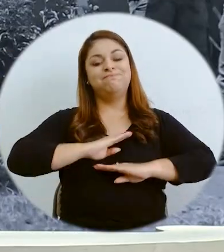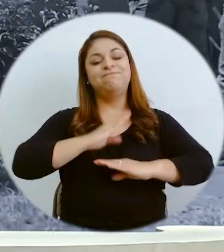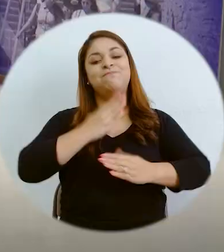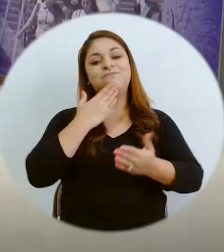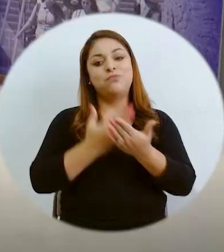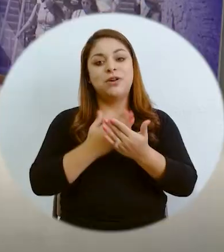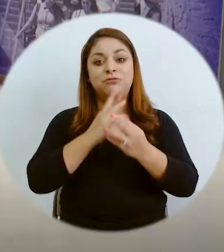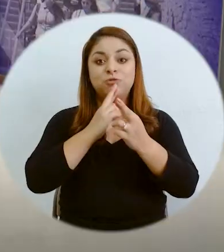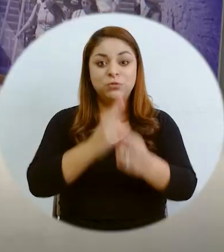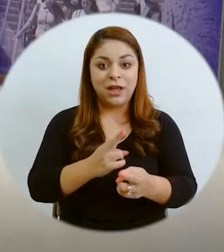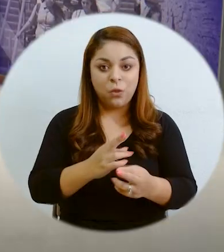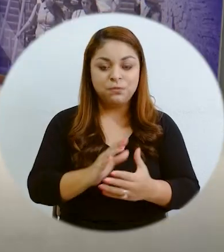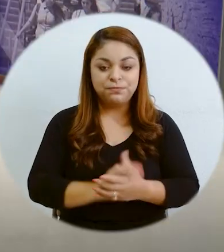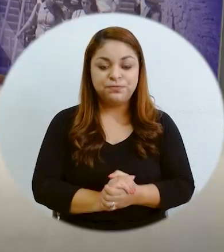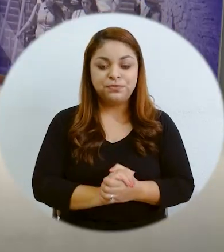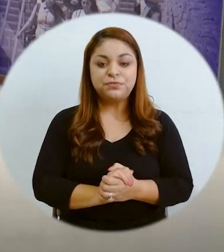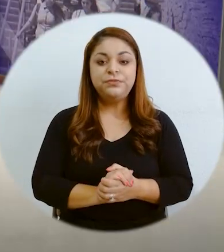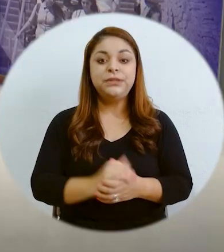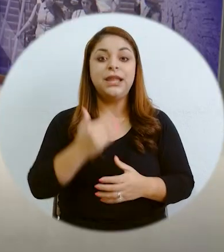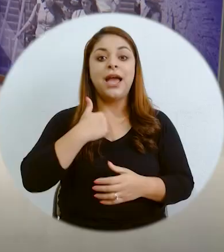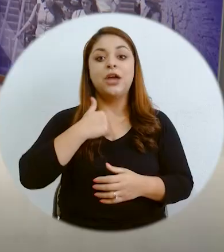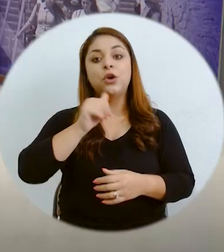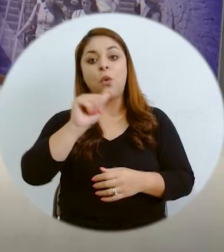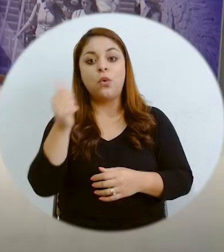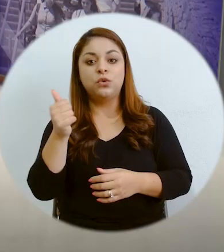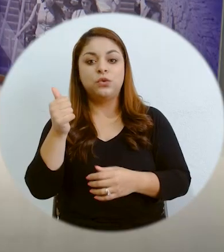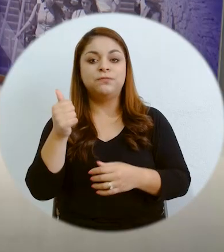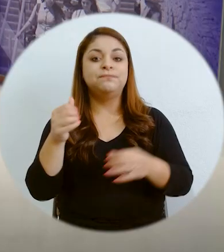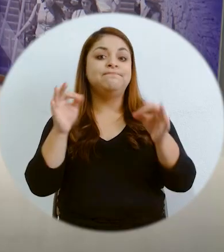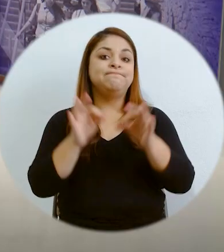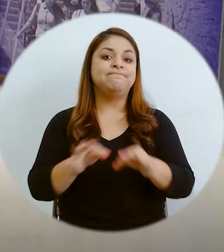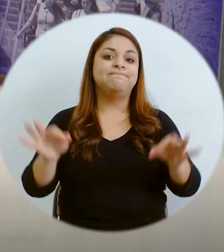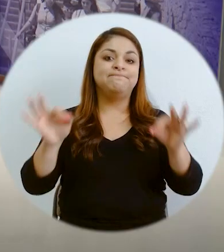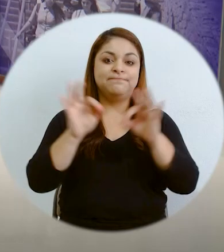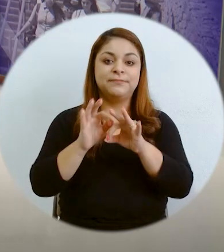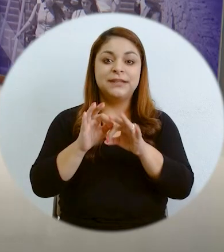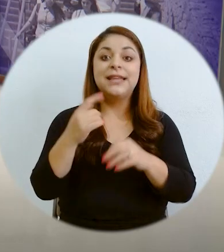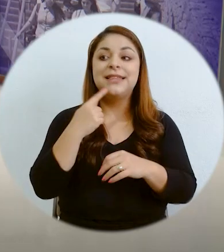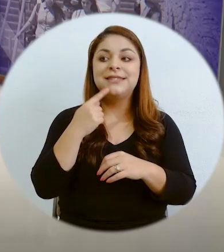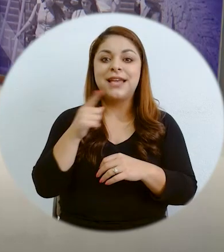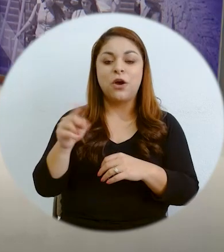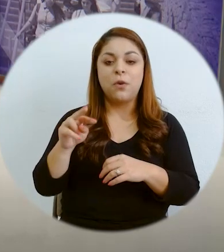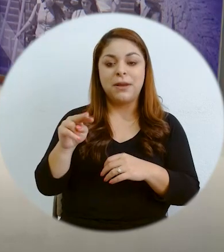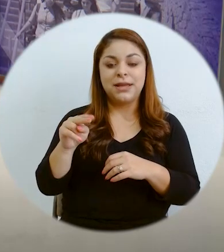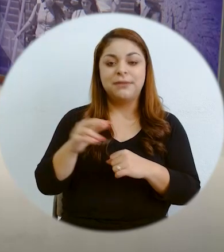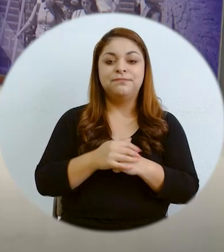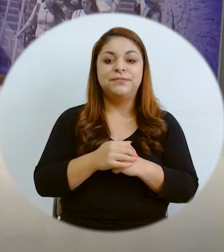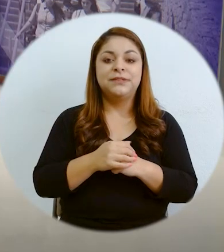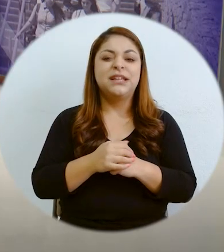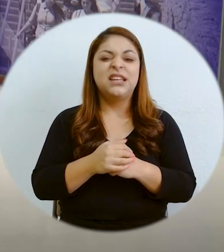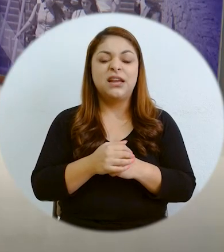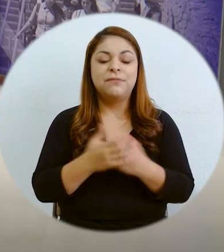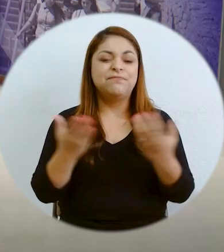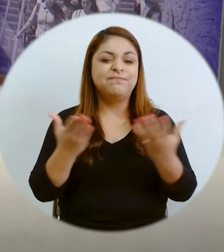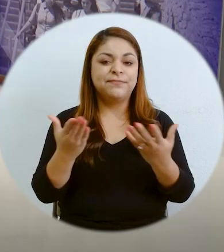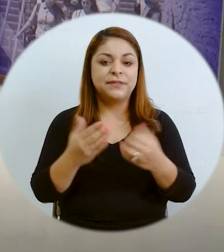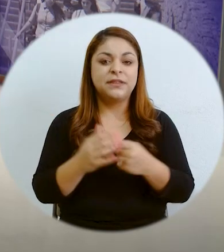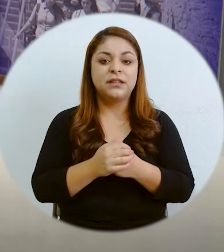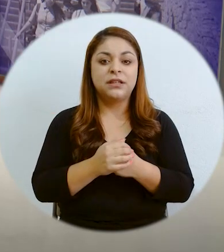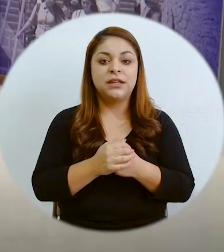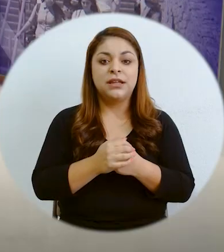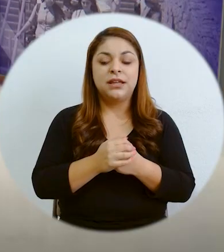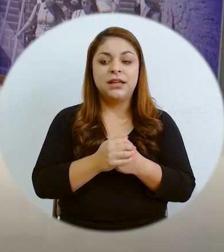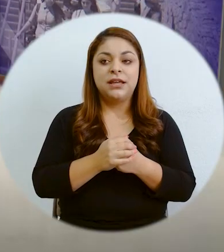final. Claro. Hay otro punto también que es muy importante que lo mencionaba la compañera y es